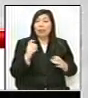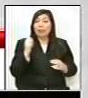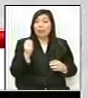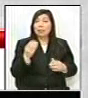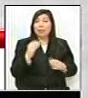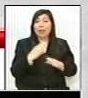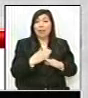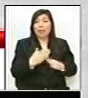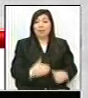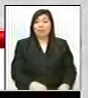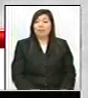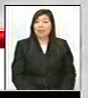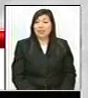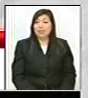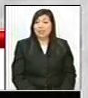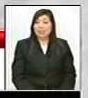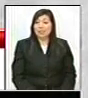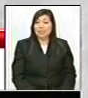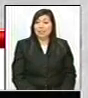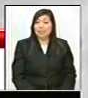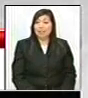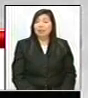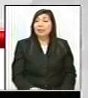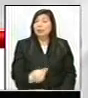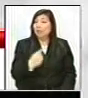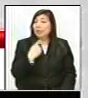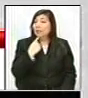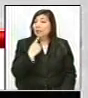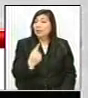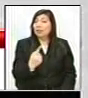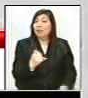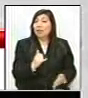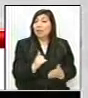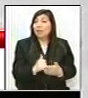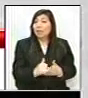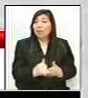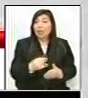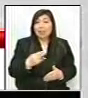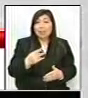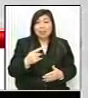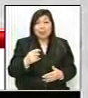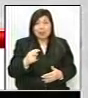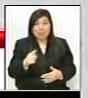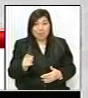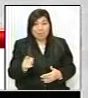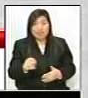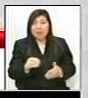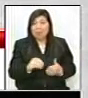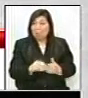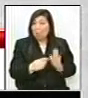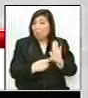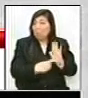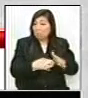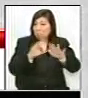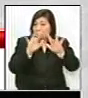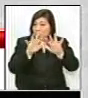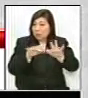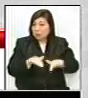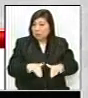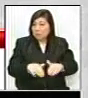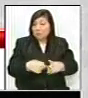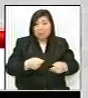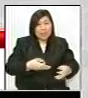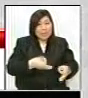a la defensa, señor presidente. Se ha hecho referencia a que el doctor Hinostroza Pariachi habría presentado un escrito haciendo